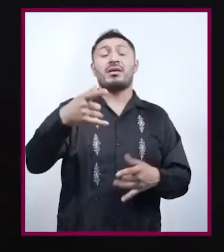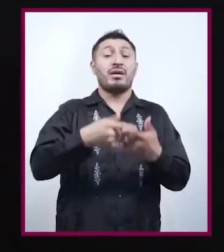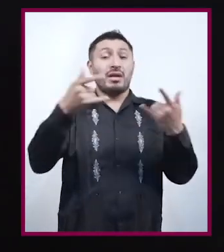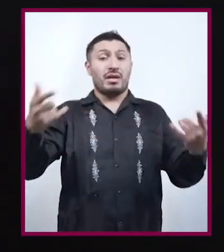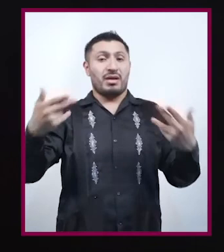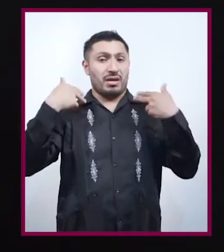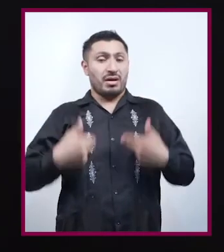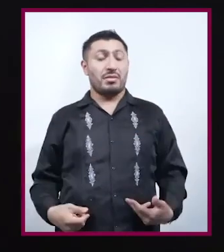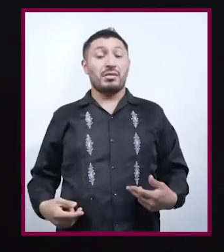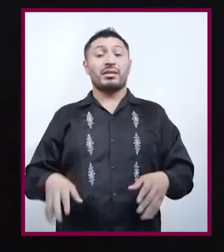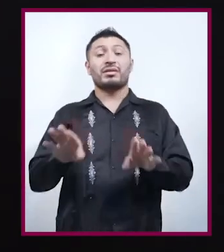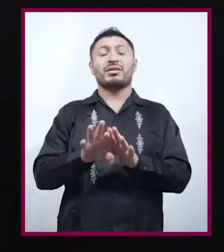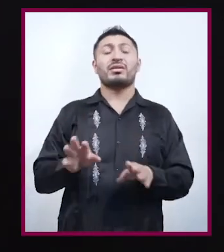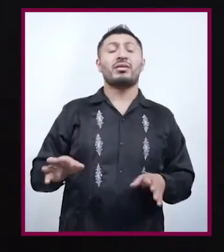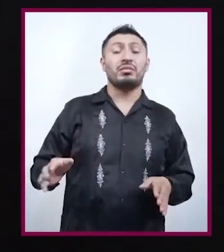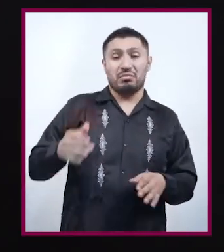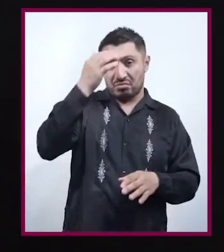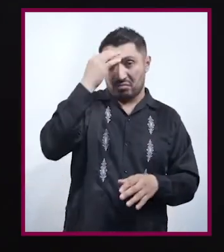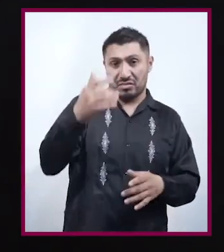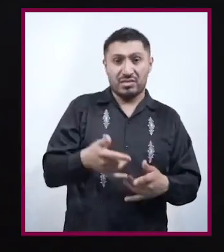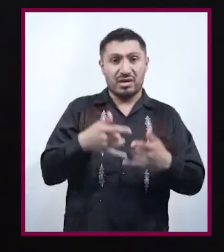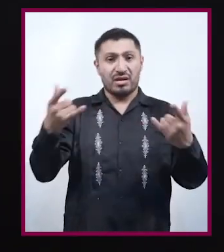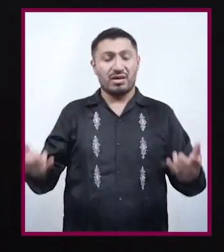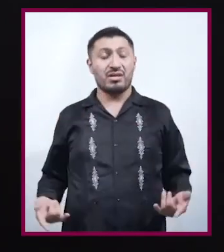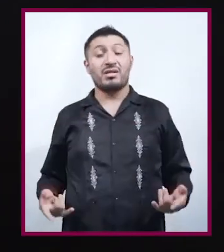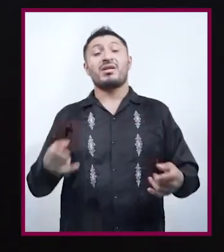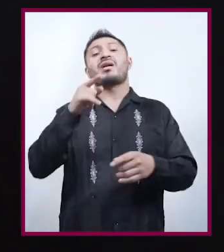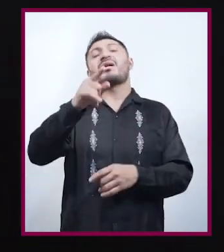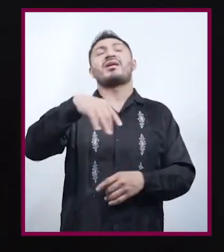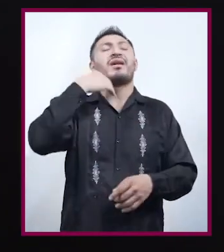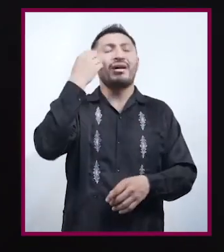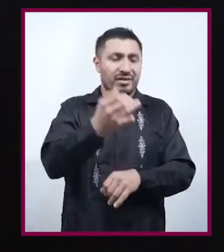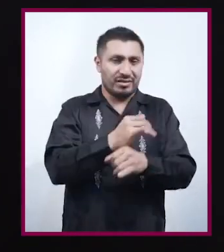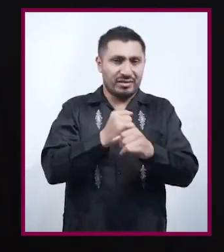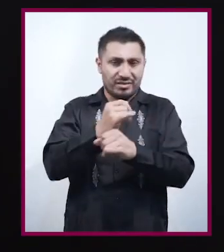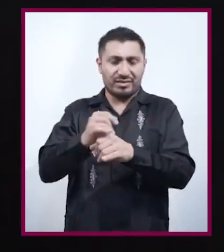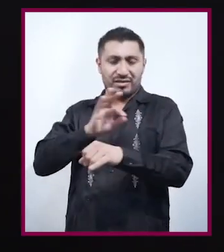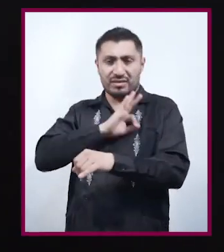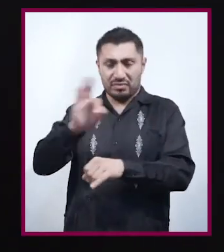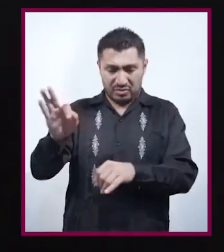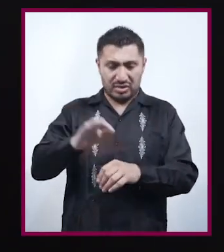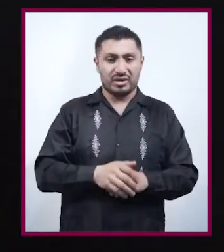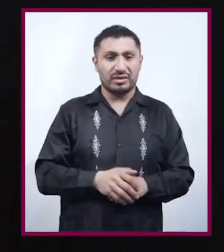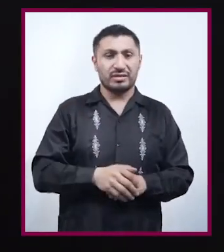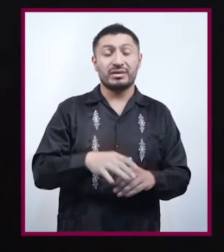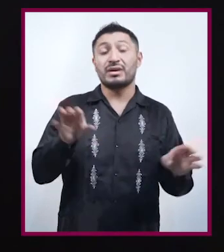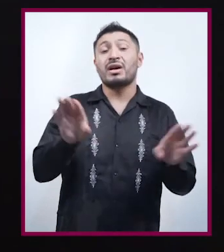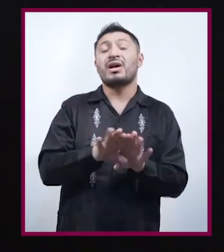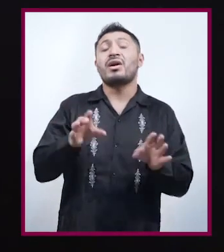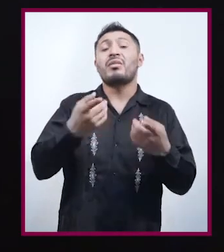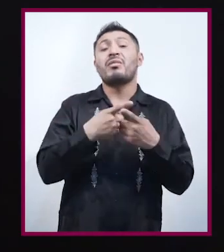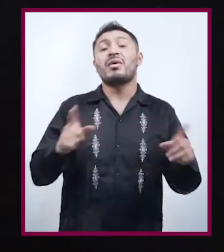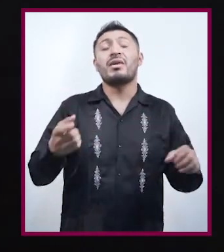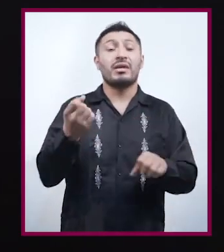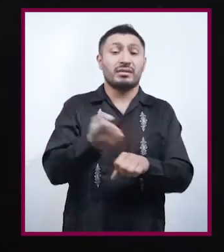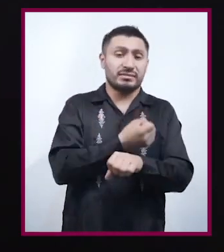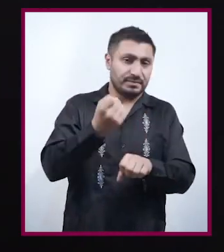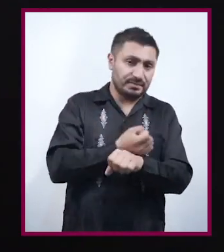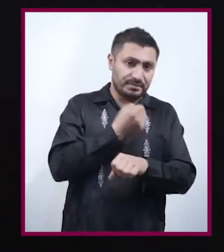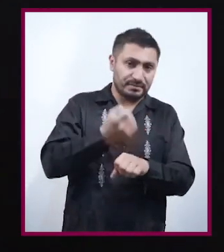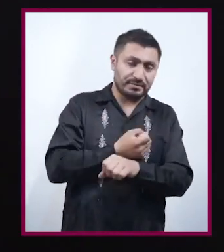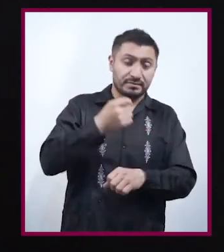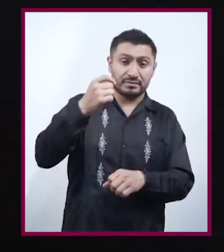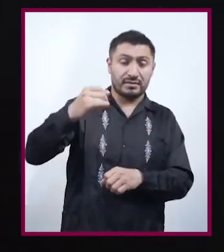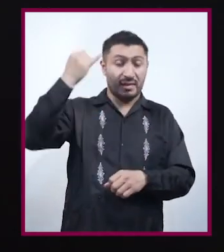generales, es también la historia de la humanidad. Un recorrido breve que nos deja con ganas de saber más. ¿Cómo habrá sido